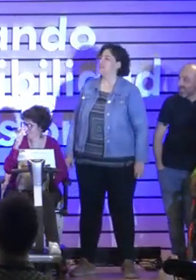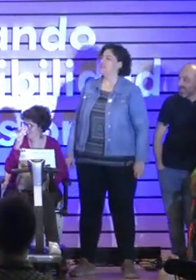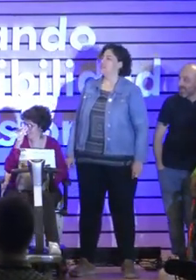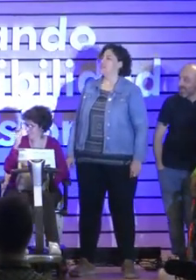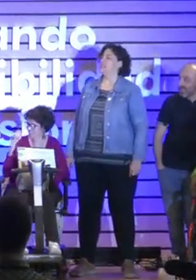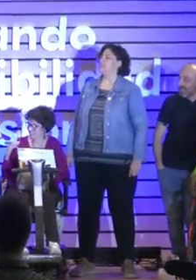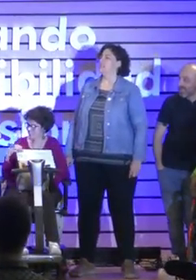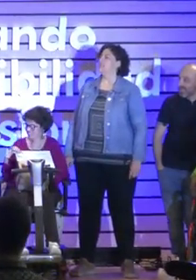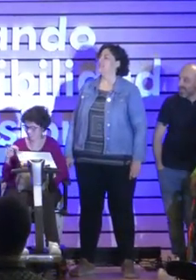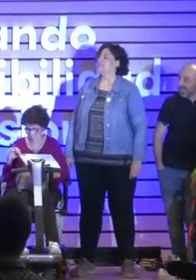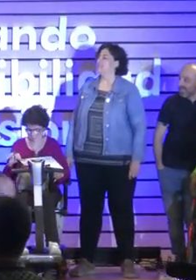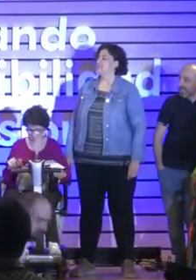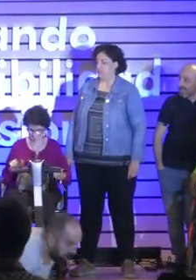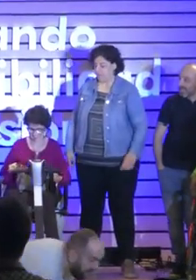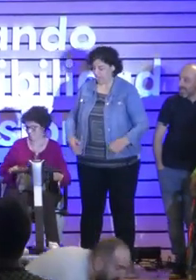¿Sí?